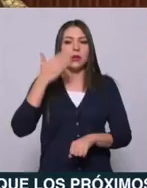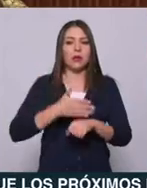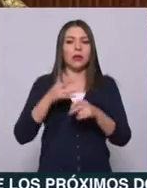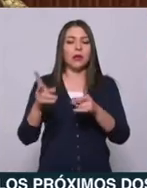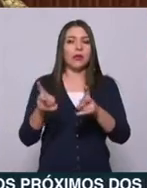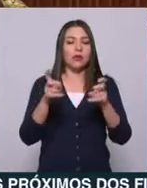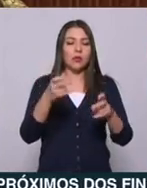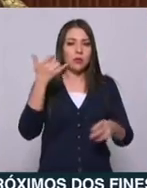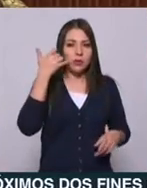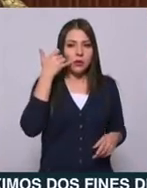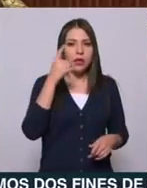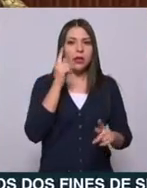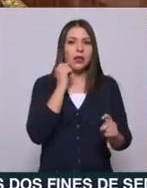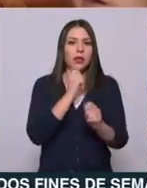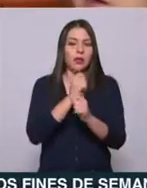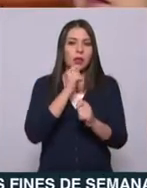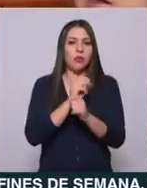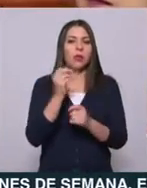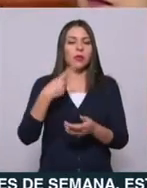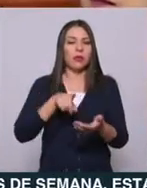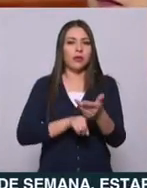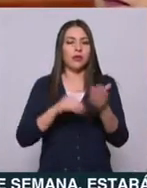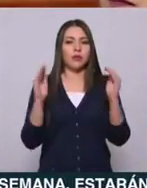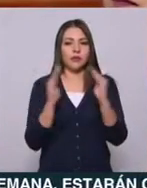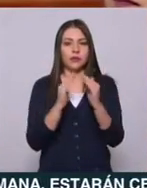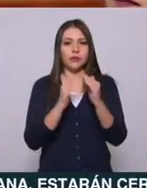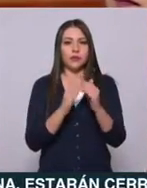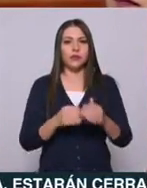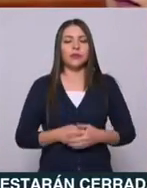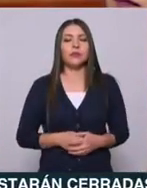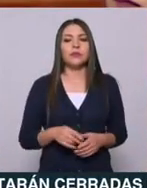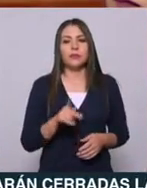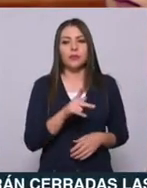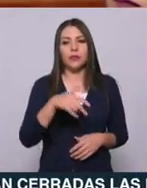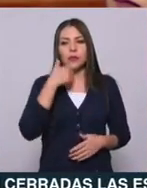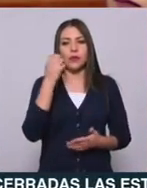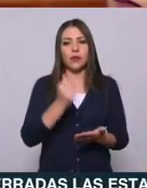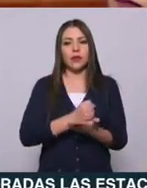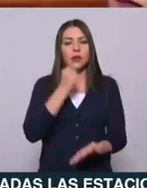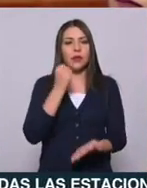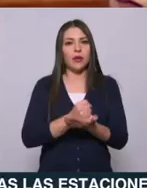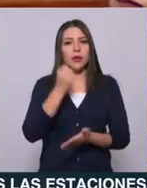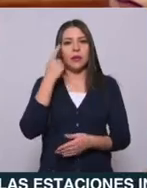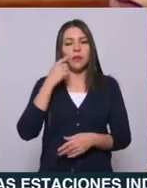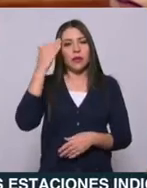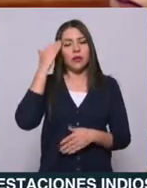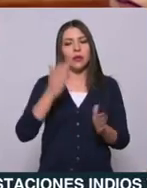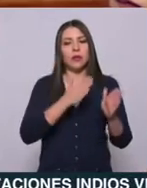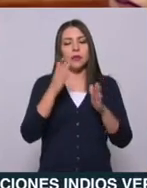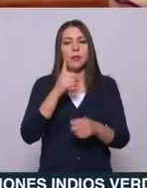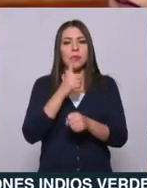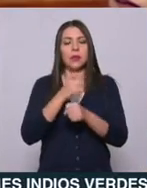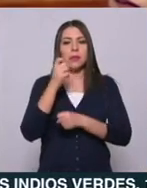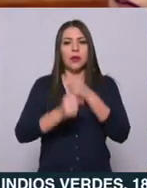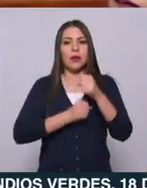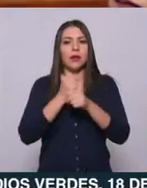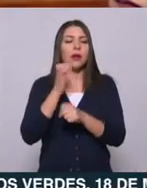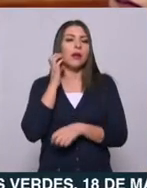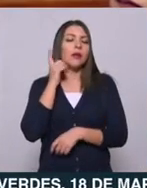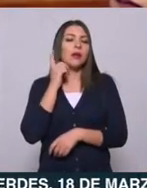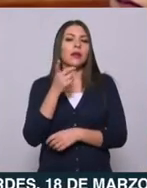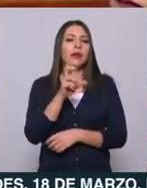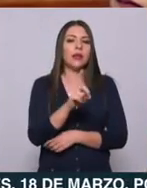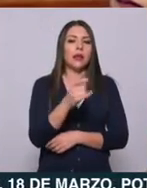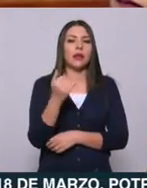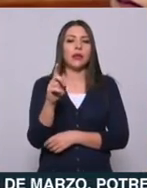a transporte y casa-habitación. Se aprueba la realización de un periodo extraordinario de sesiones correspondiente al primer año legislativo, los días 30